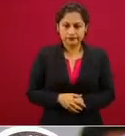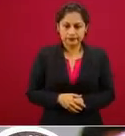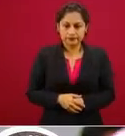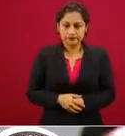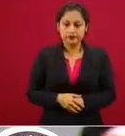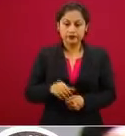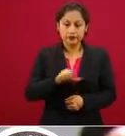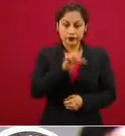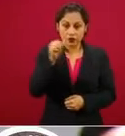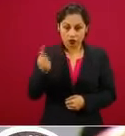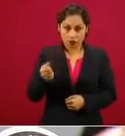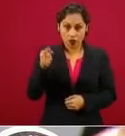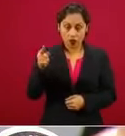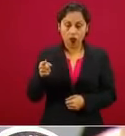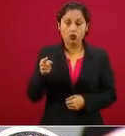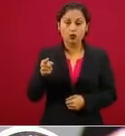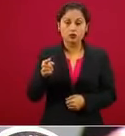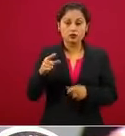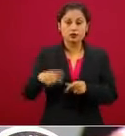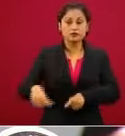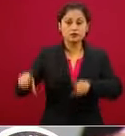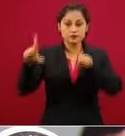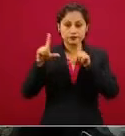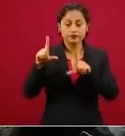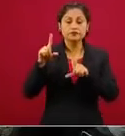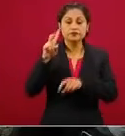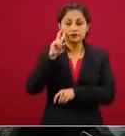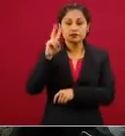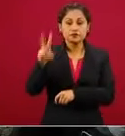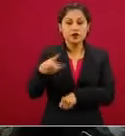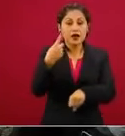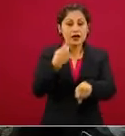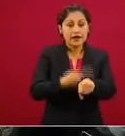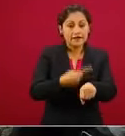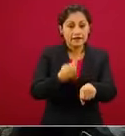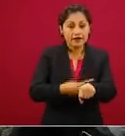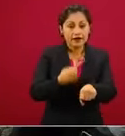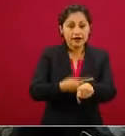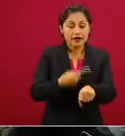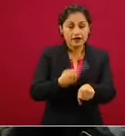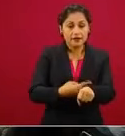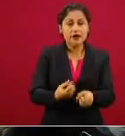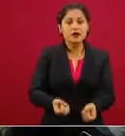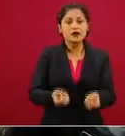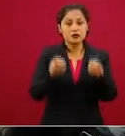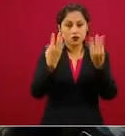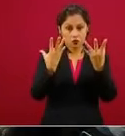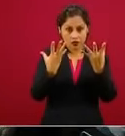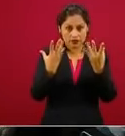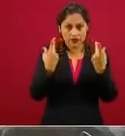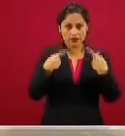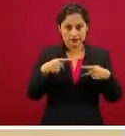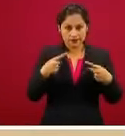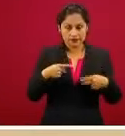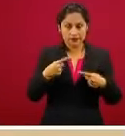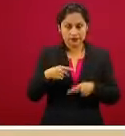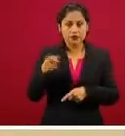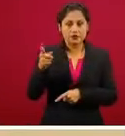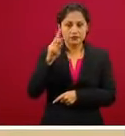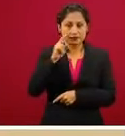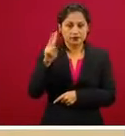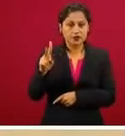diapositiva lo que vemos es la positividad. La positividad es el porcentaje de personas que, teniendo las